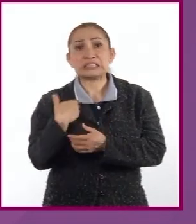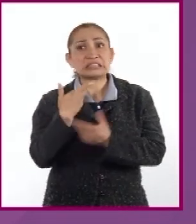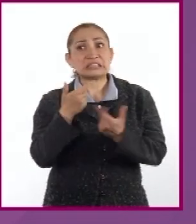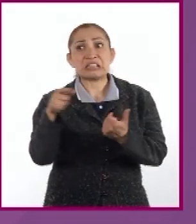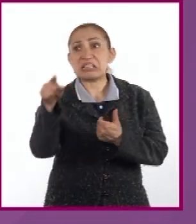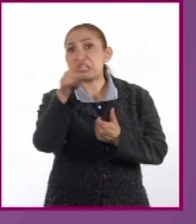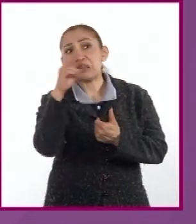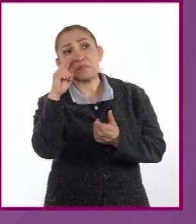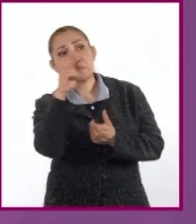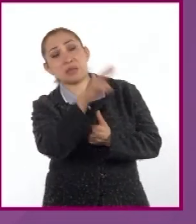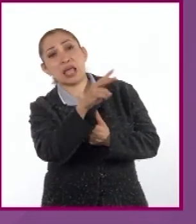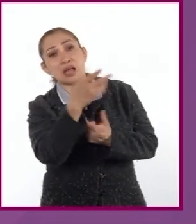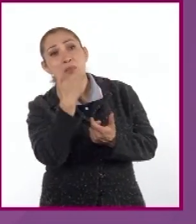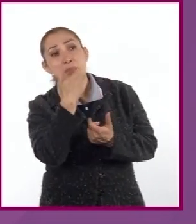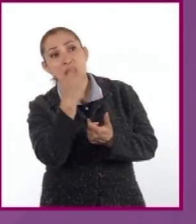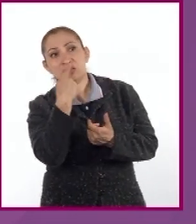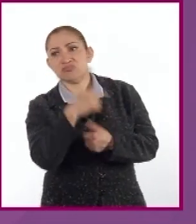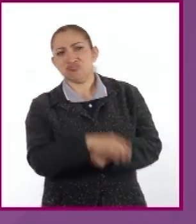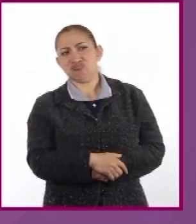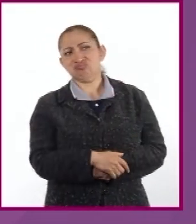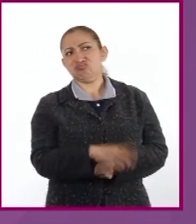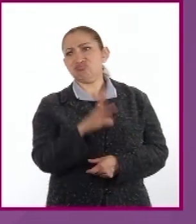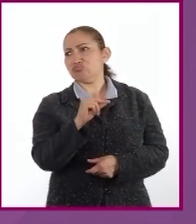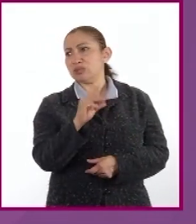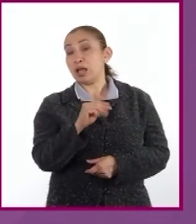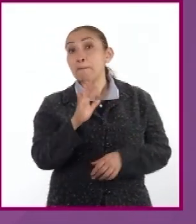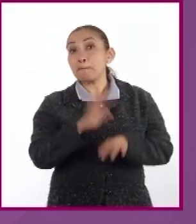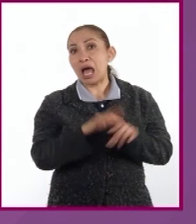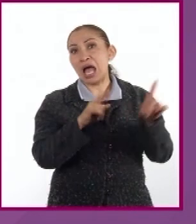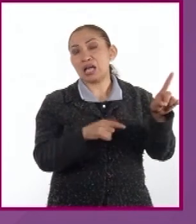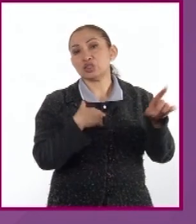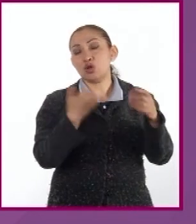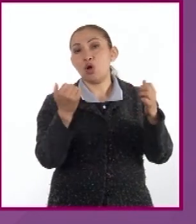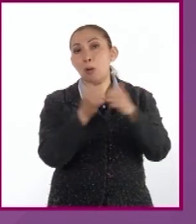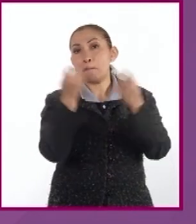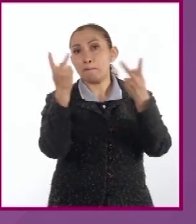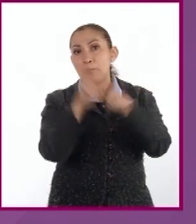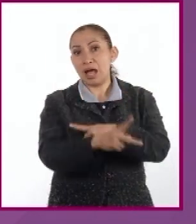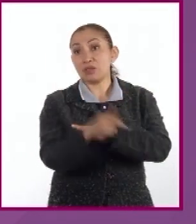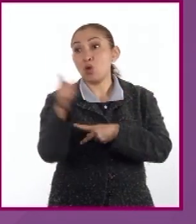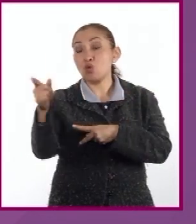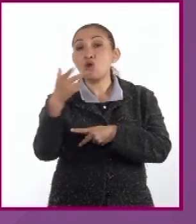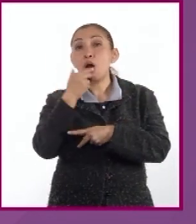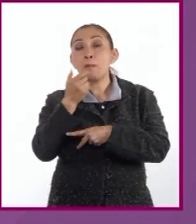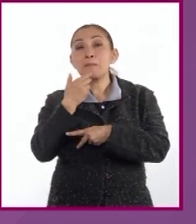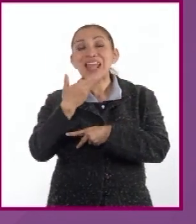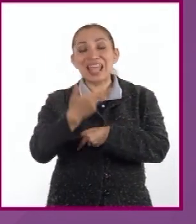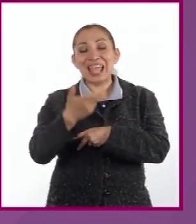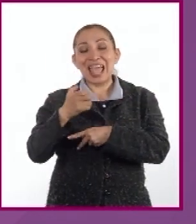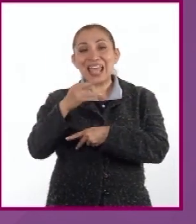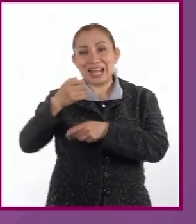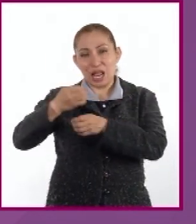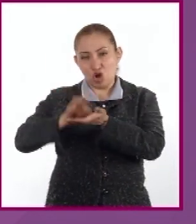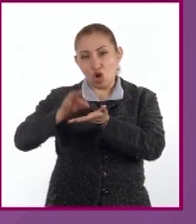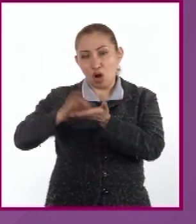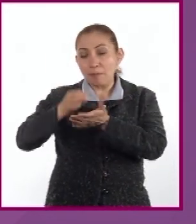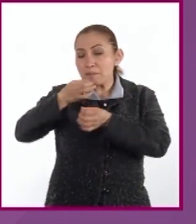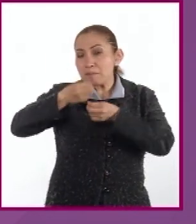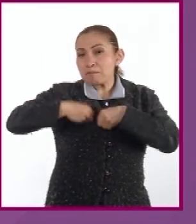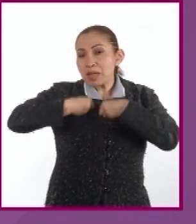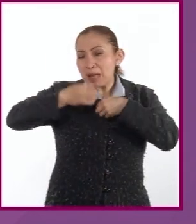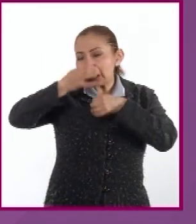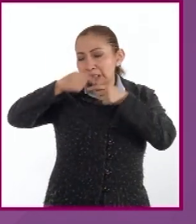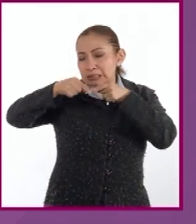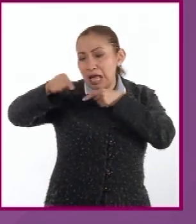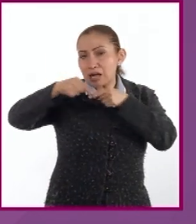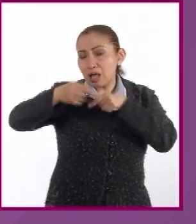nadie veía su acción con buenos ojos, en especial su compadre, un herrero que vivía a unas calles de distancia y